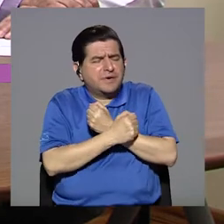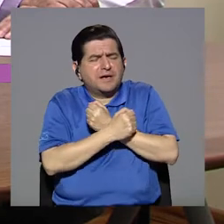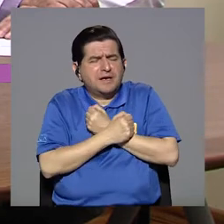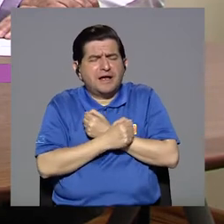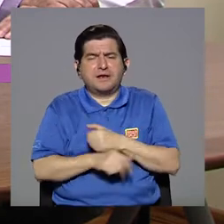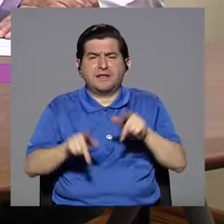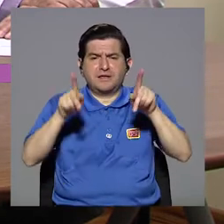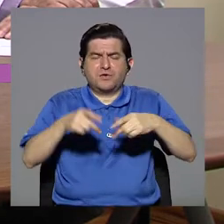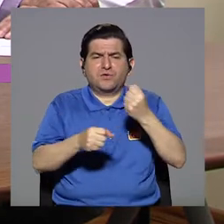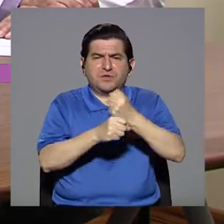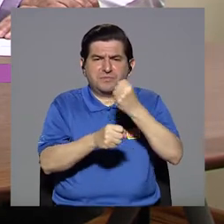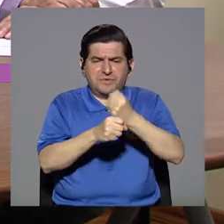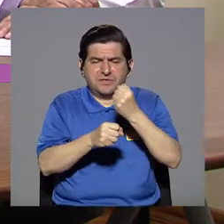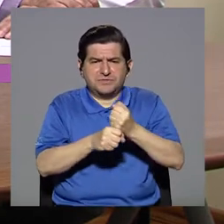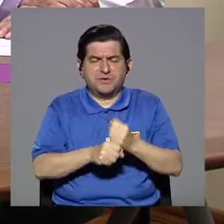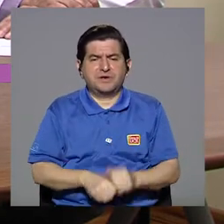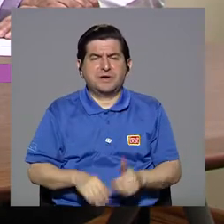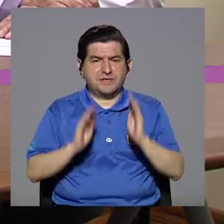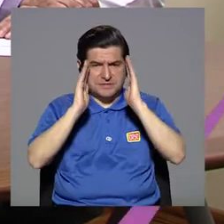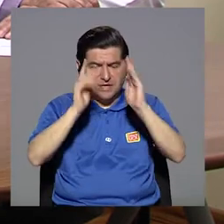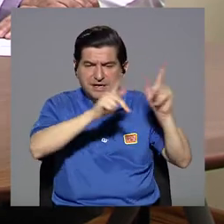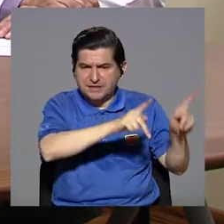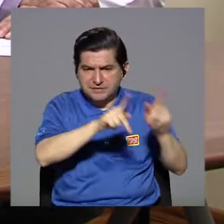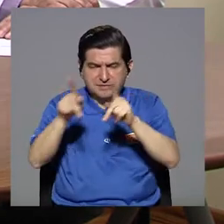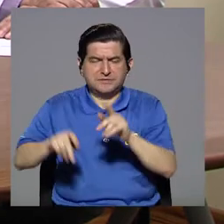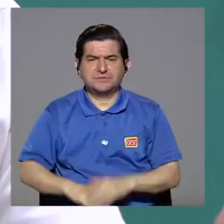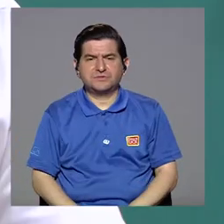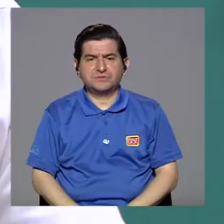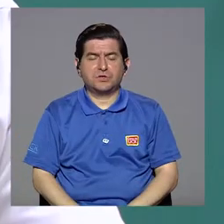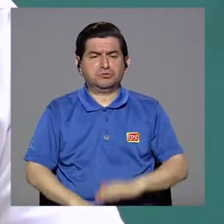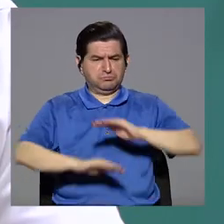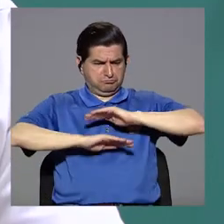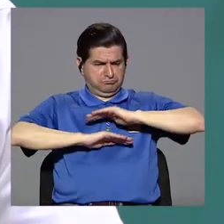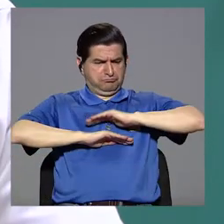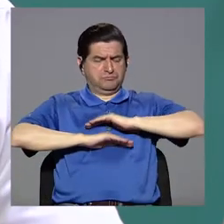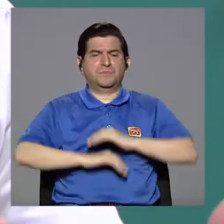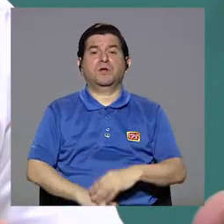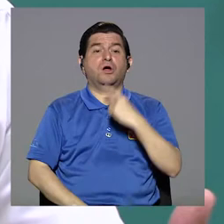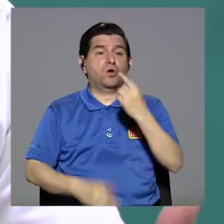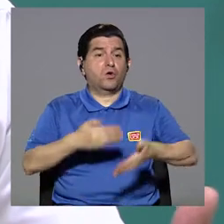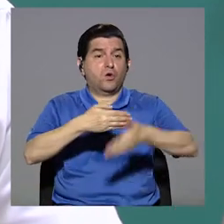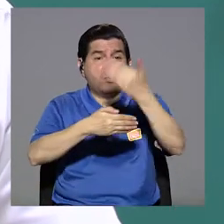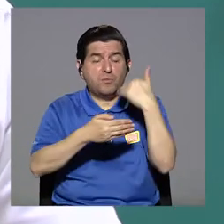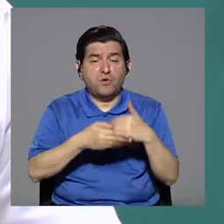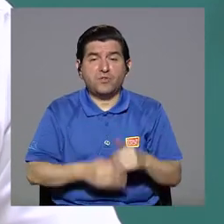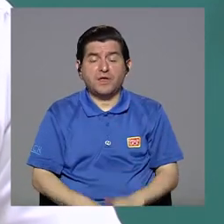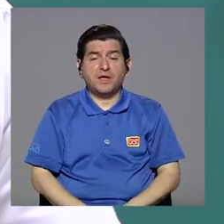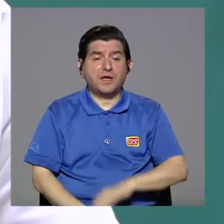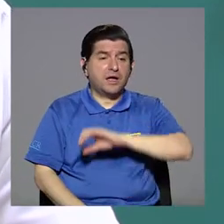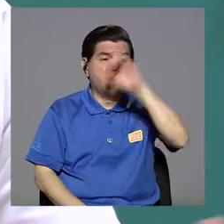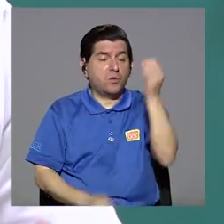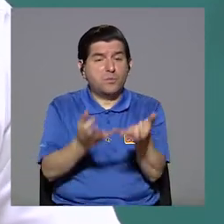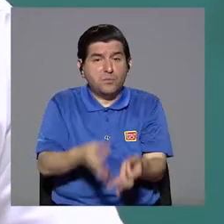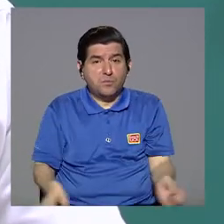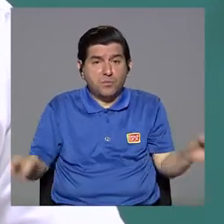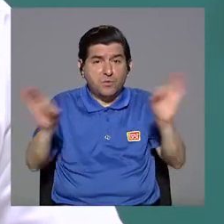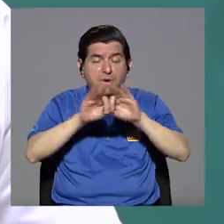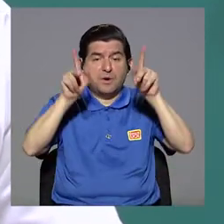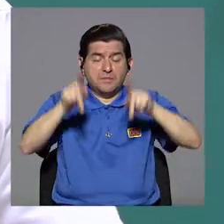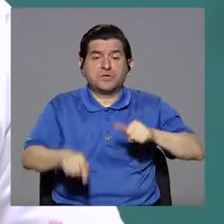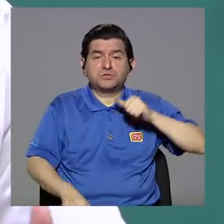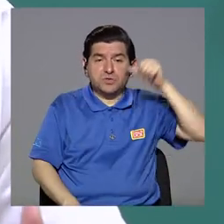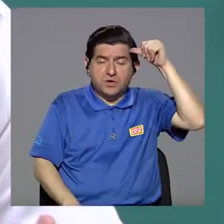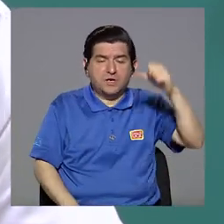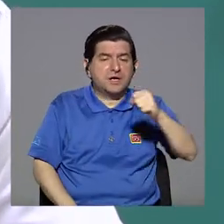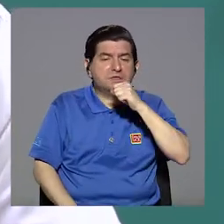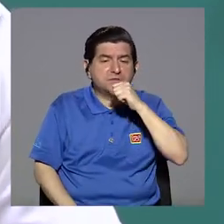personal que trabaja y cómo atiende los pacientes se entendía muy satisfecho lógicamente como lo mencionaba que muchos un porcentaje